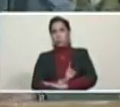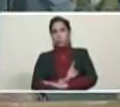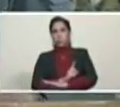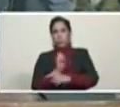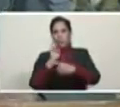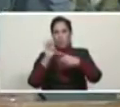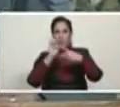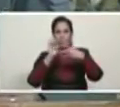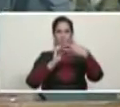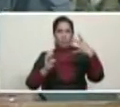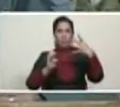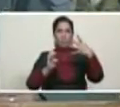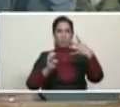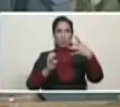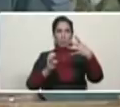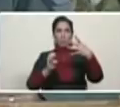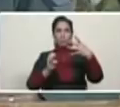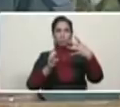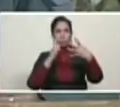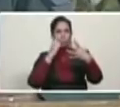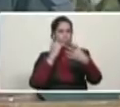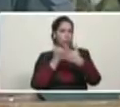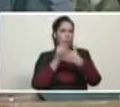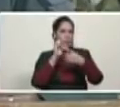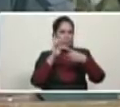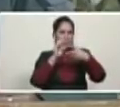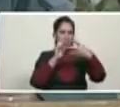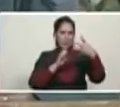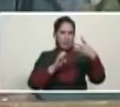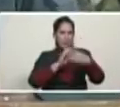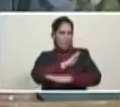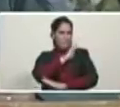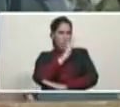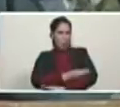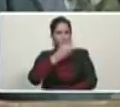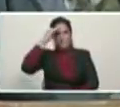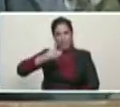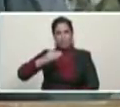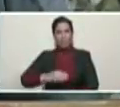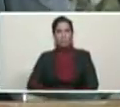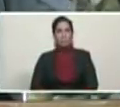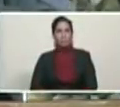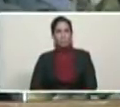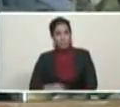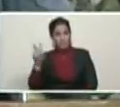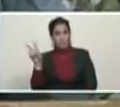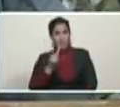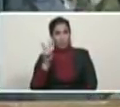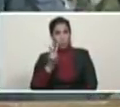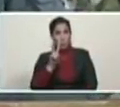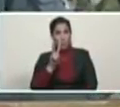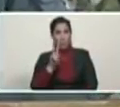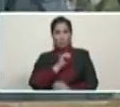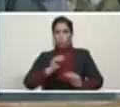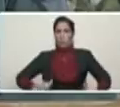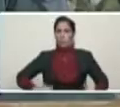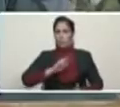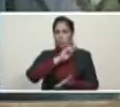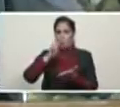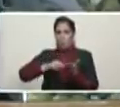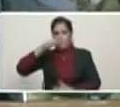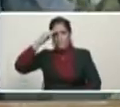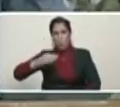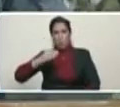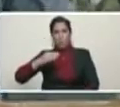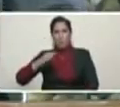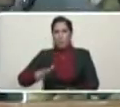estratégica, viendo estratégicamente el poder militar. Venezuela tiene una Fuerza Armada Nacional Bolivariana